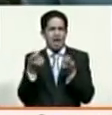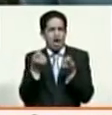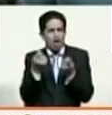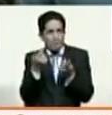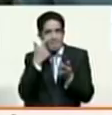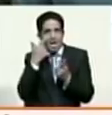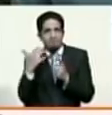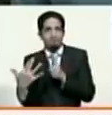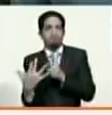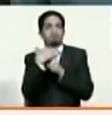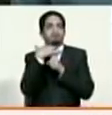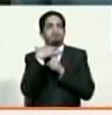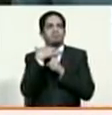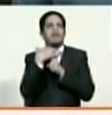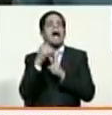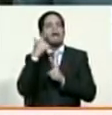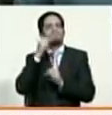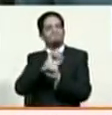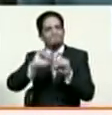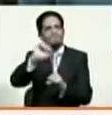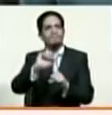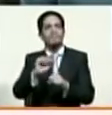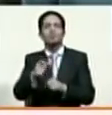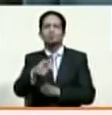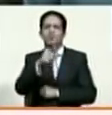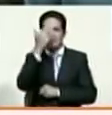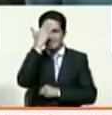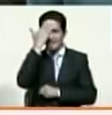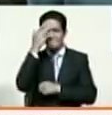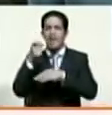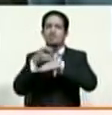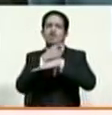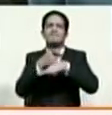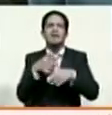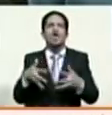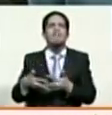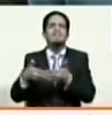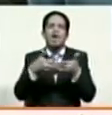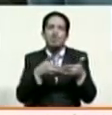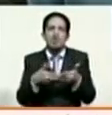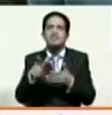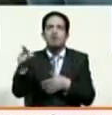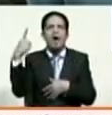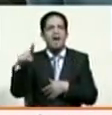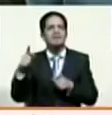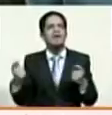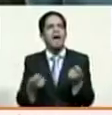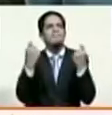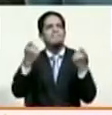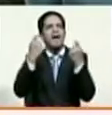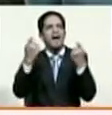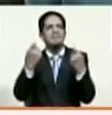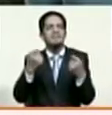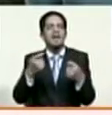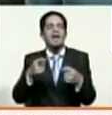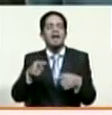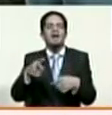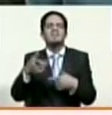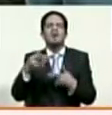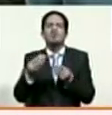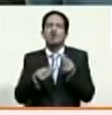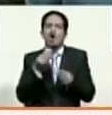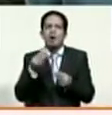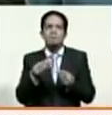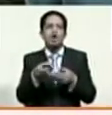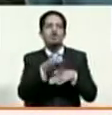que el gobierno de los Estados Unidos, de Donald Trump, bueno, tiene una campaña de agresión una coordinación a través